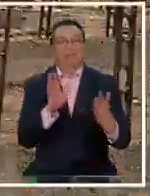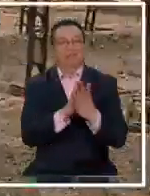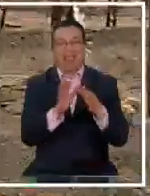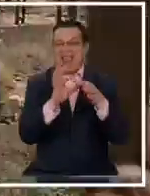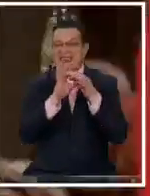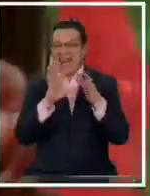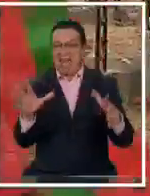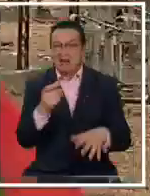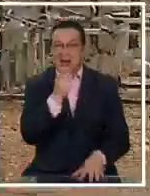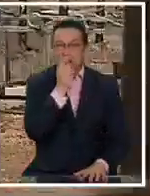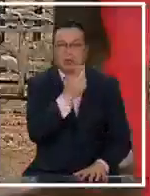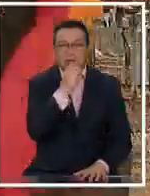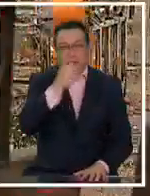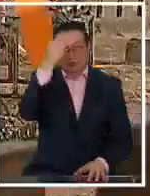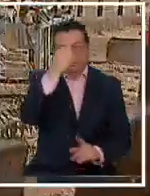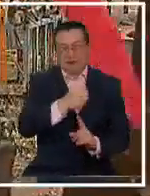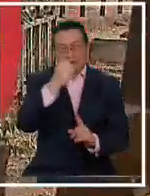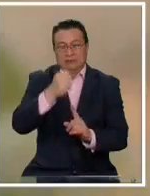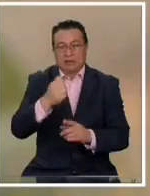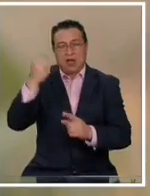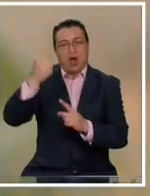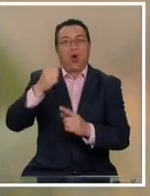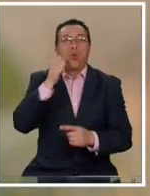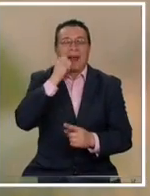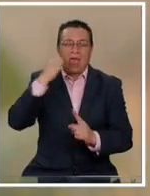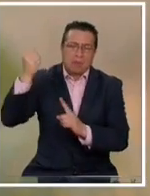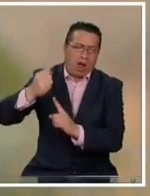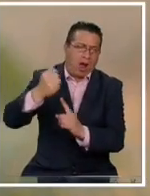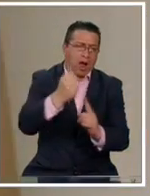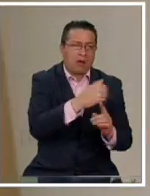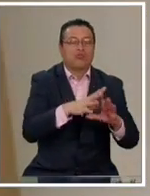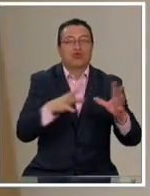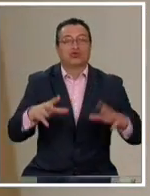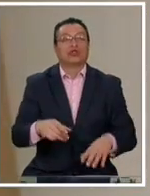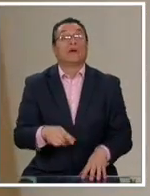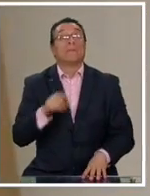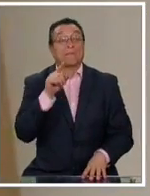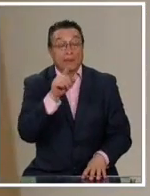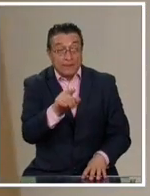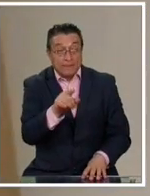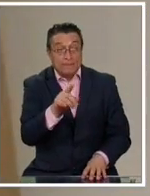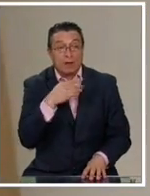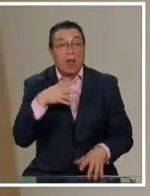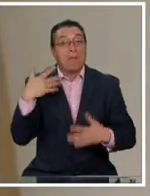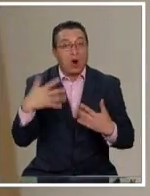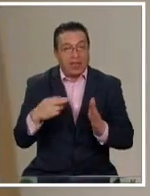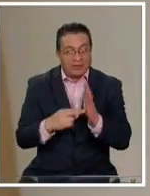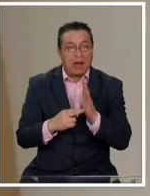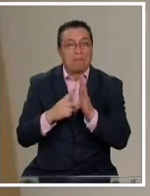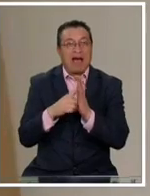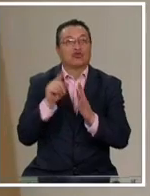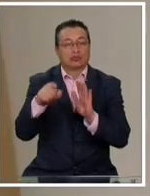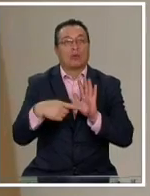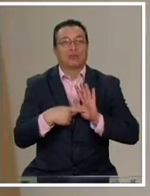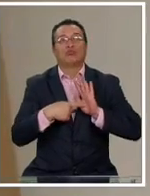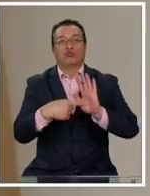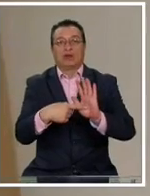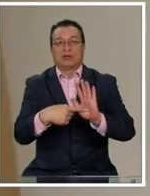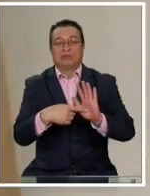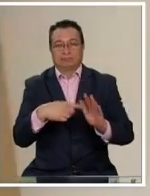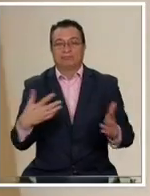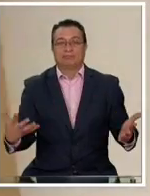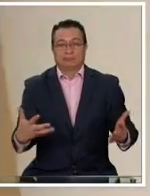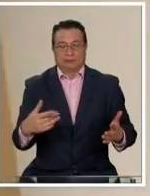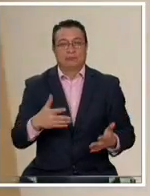graves acusaciones por crímenes de lesa humanidad. Es un paso importante y relevante, sobre todo respecto a la señal que los